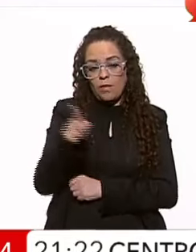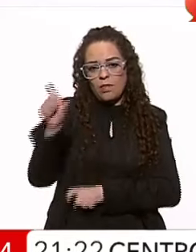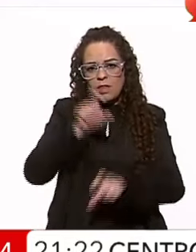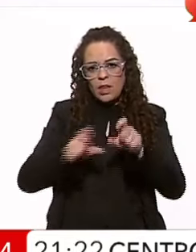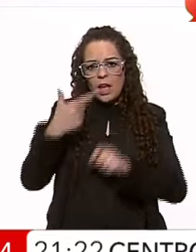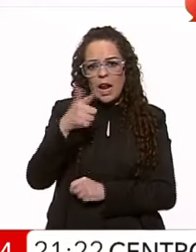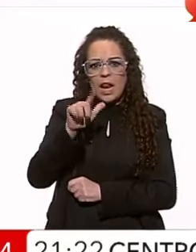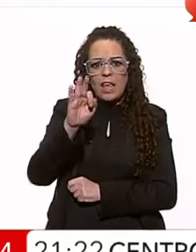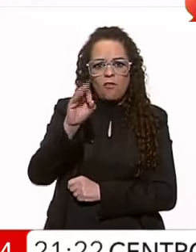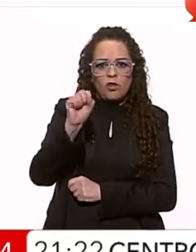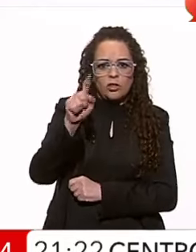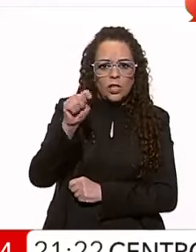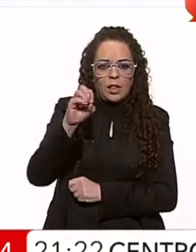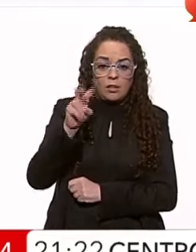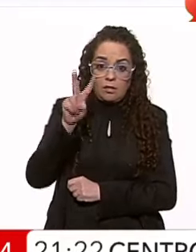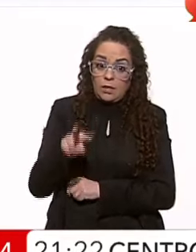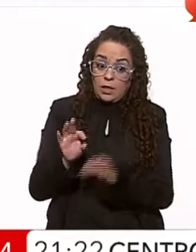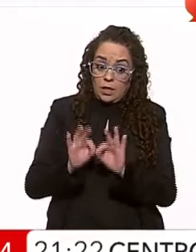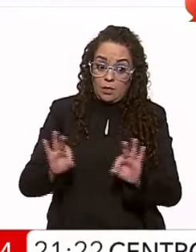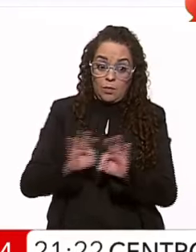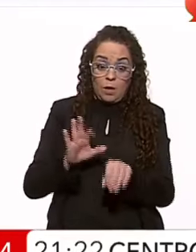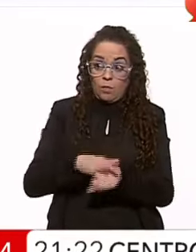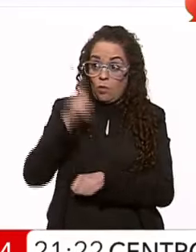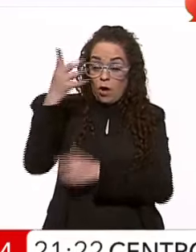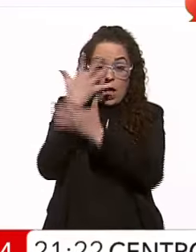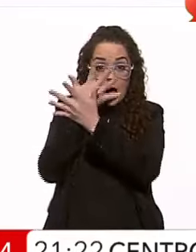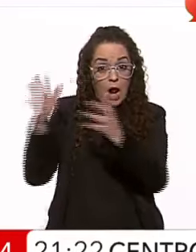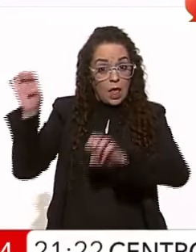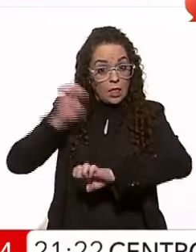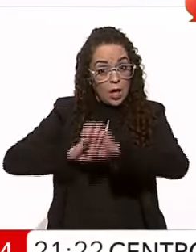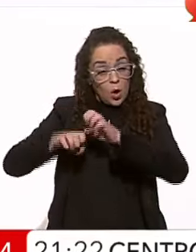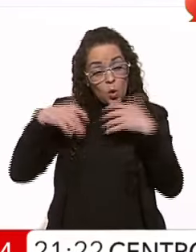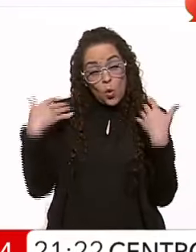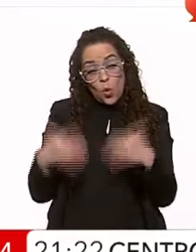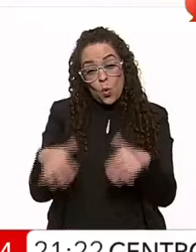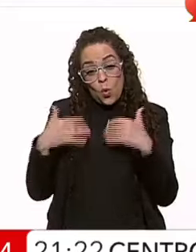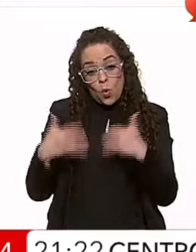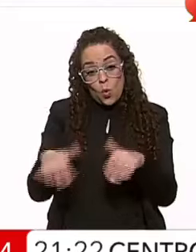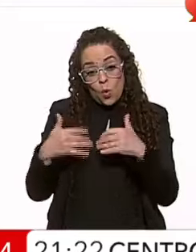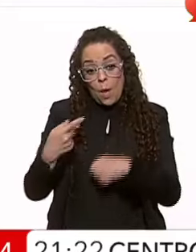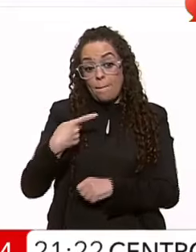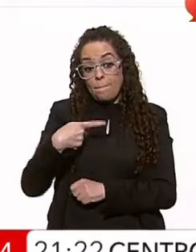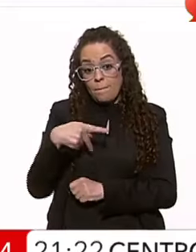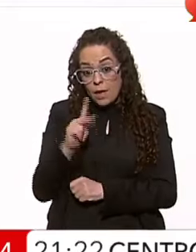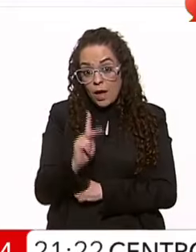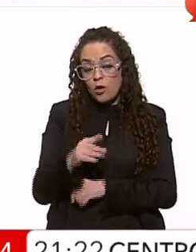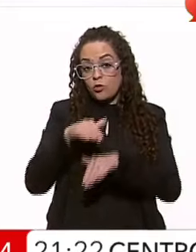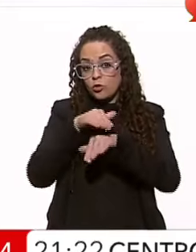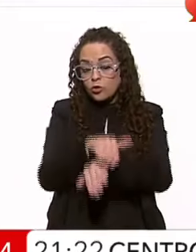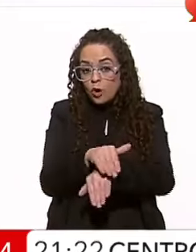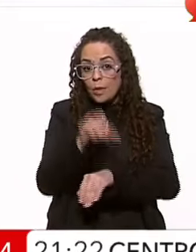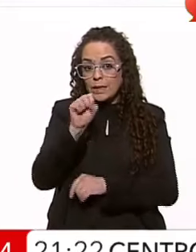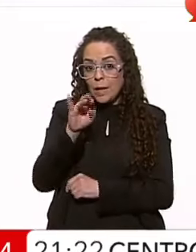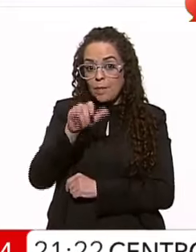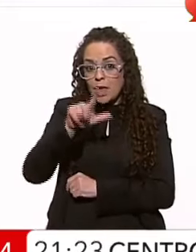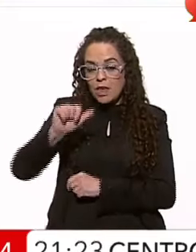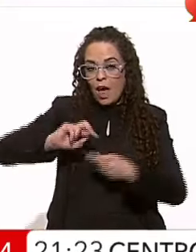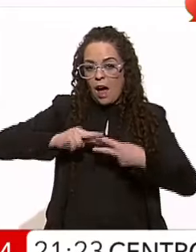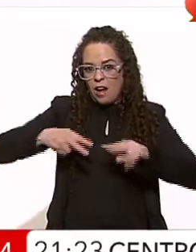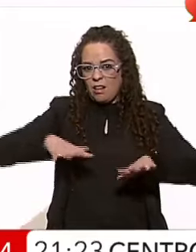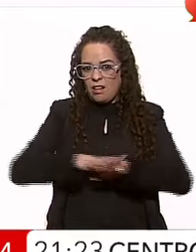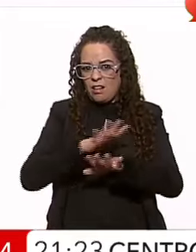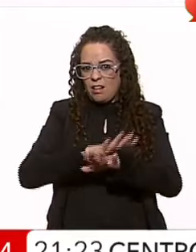Es emblemático porque Monsanto es un gigante transnacional de muy mala fama en términos de las semillas genéticamente